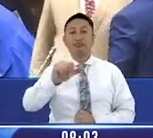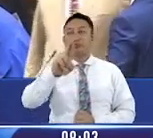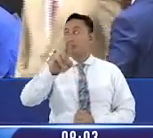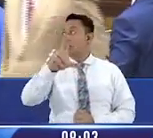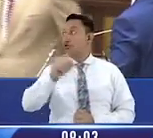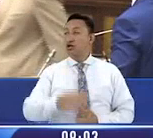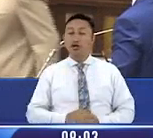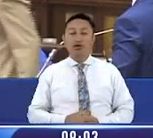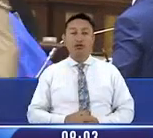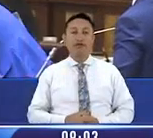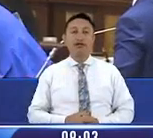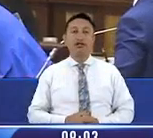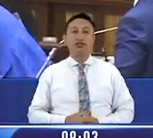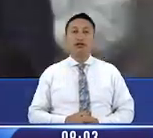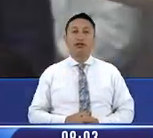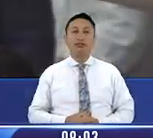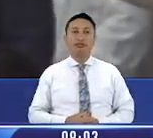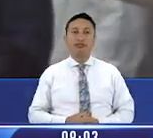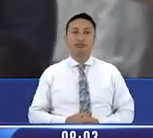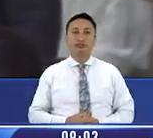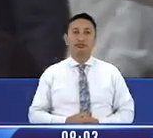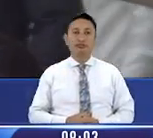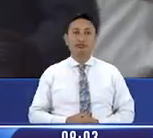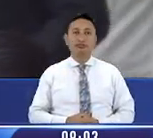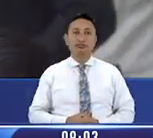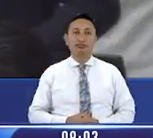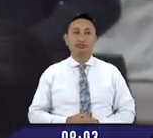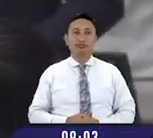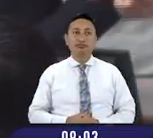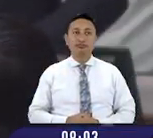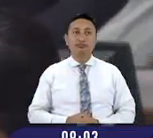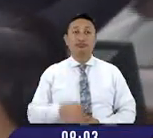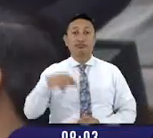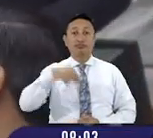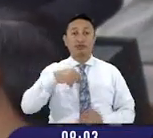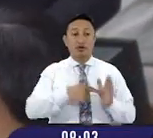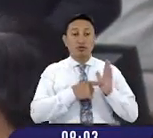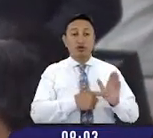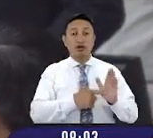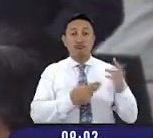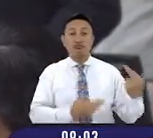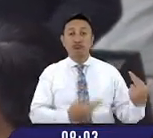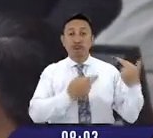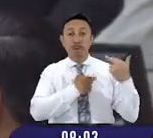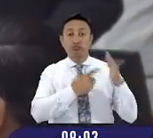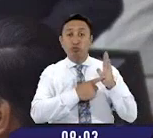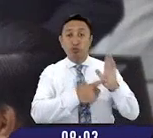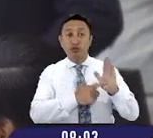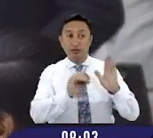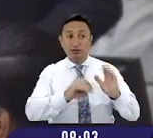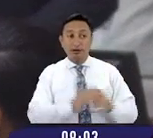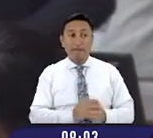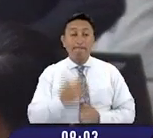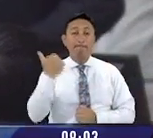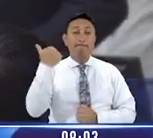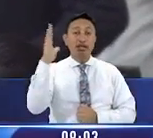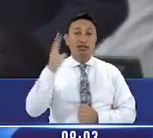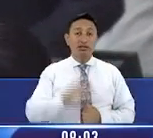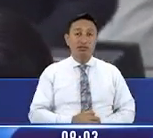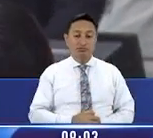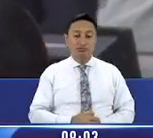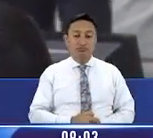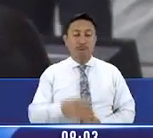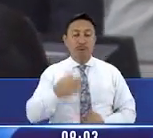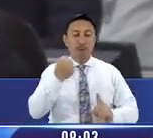como proponente. Este hemiciclo ha demostrado responsabilidad y sobre todo una lucha contra